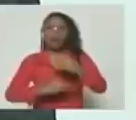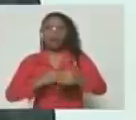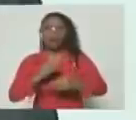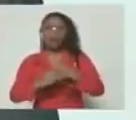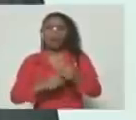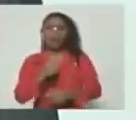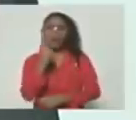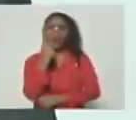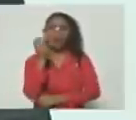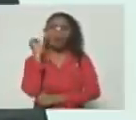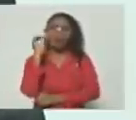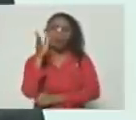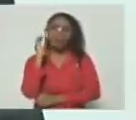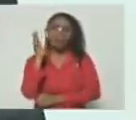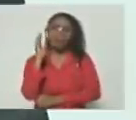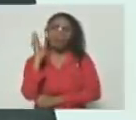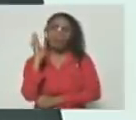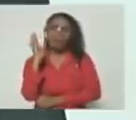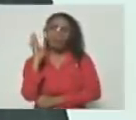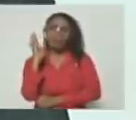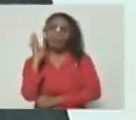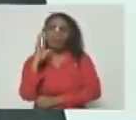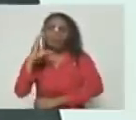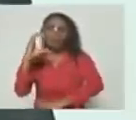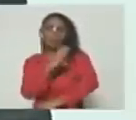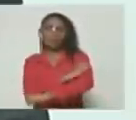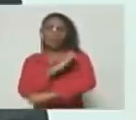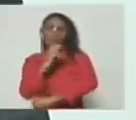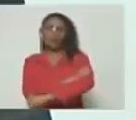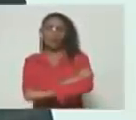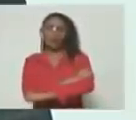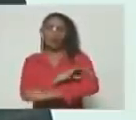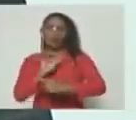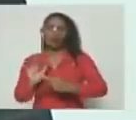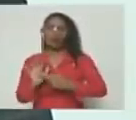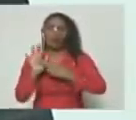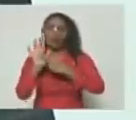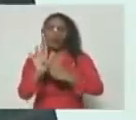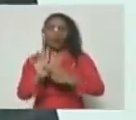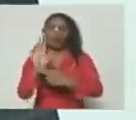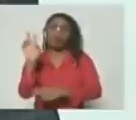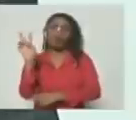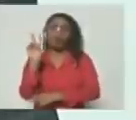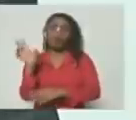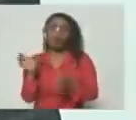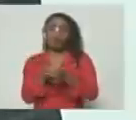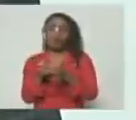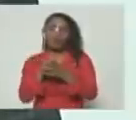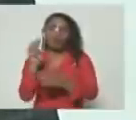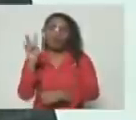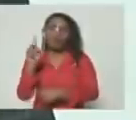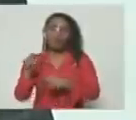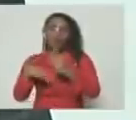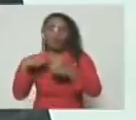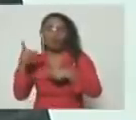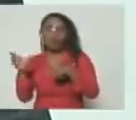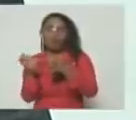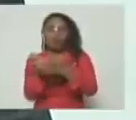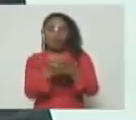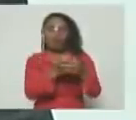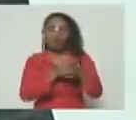ni un parlamentario de la oposición que en representación de Venezuela, del resto de Venezuela y de todos los otros